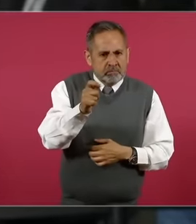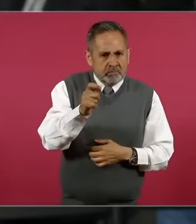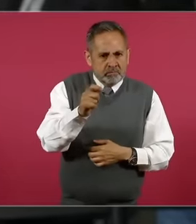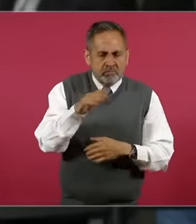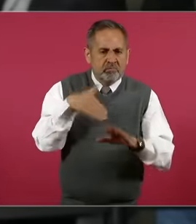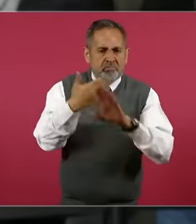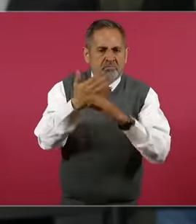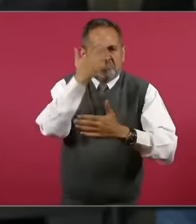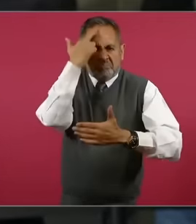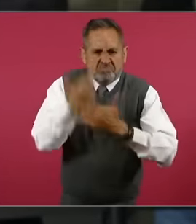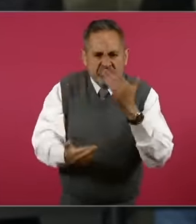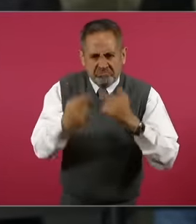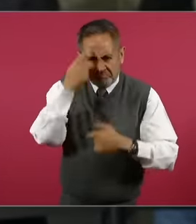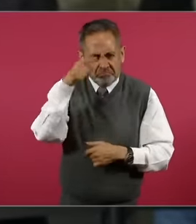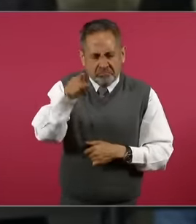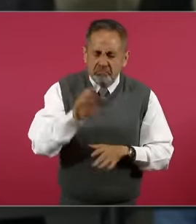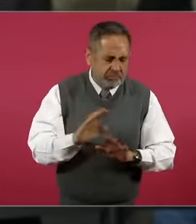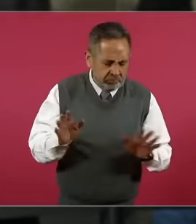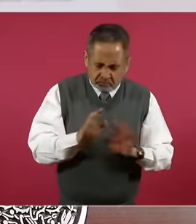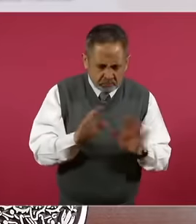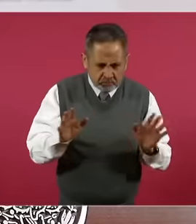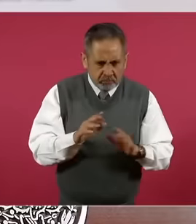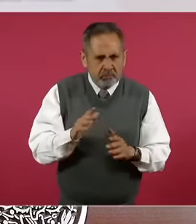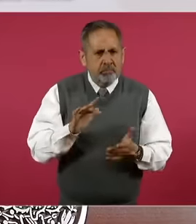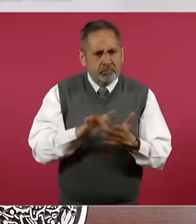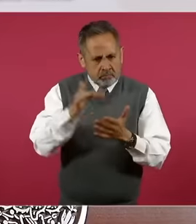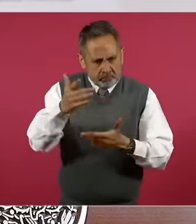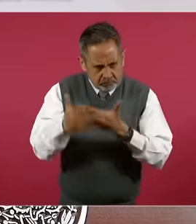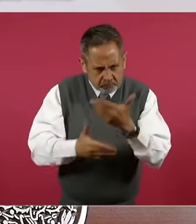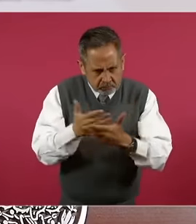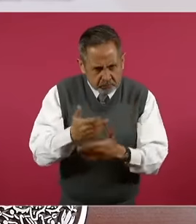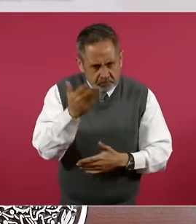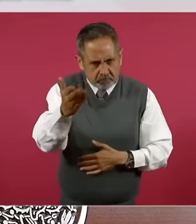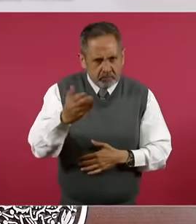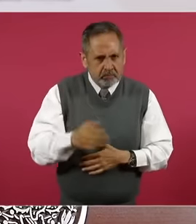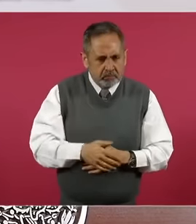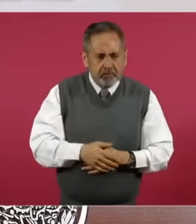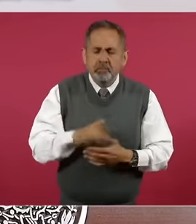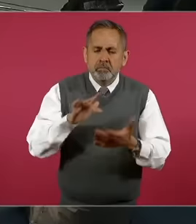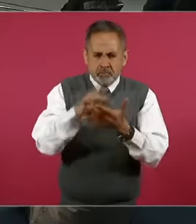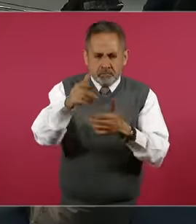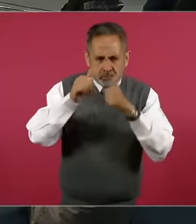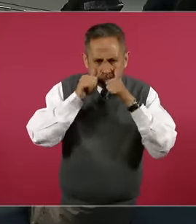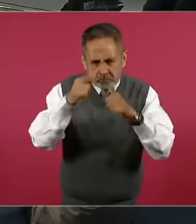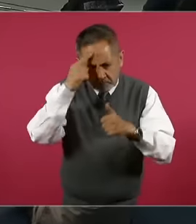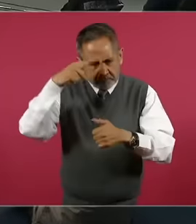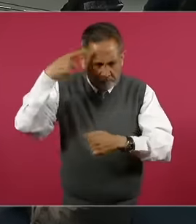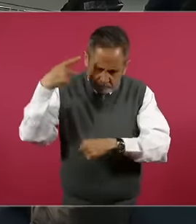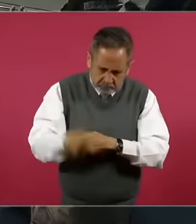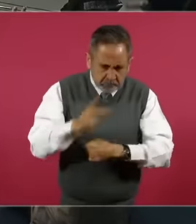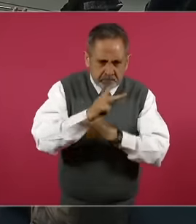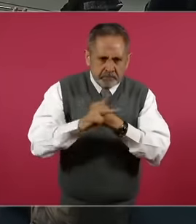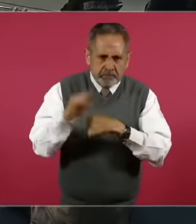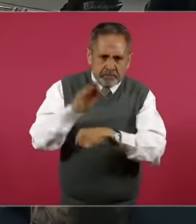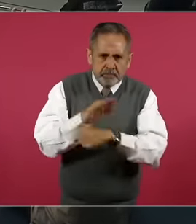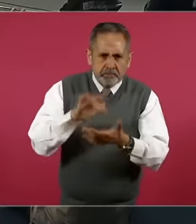ser irrespetuoso con usted, al contrario, le agradezco mucho y gracias también por lo que ha hecho para el país. Muy